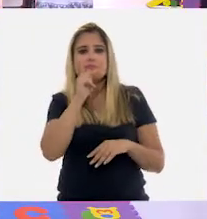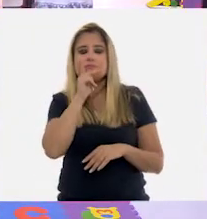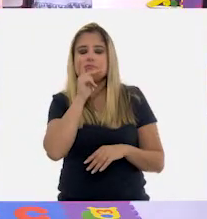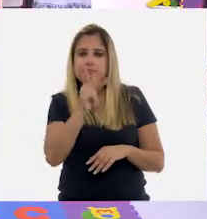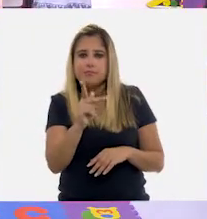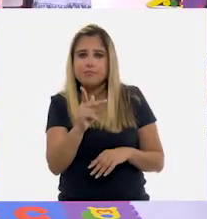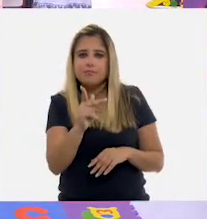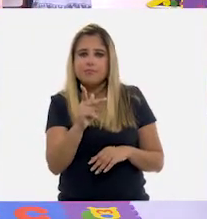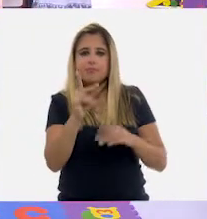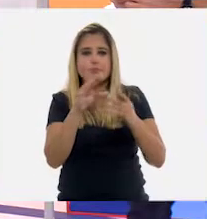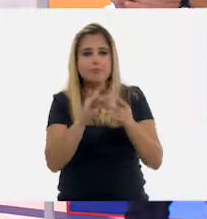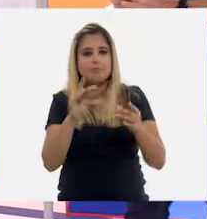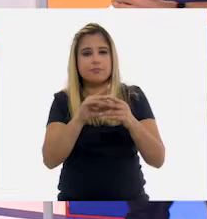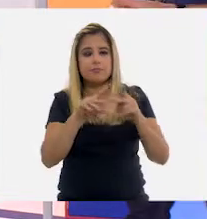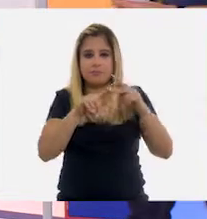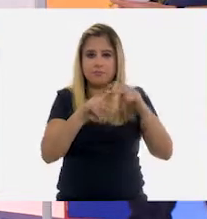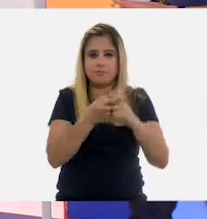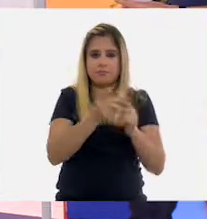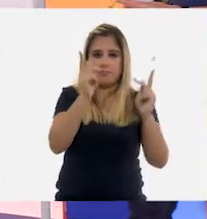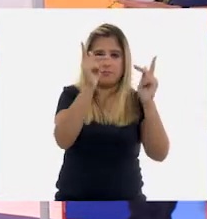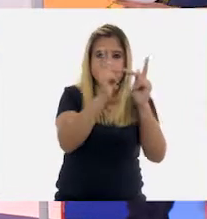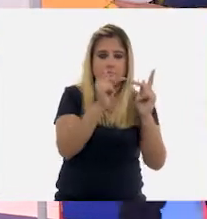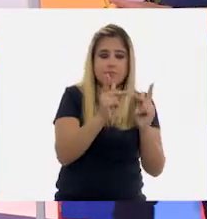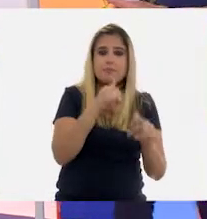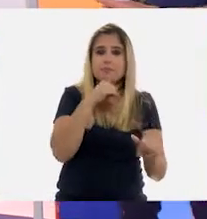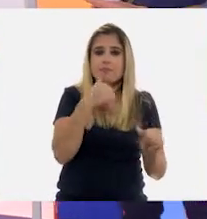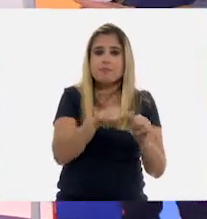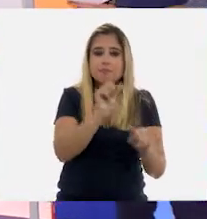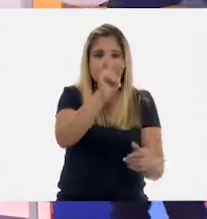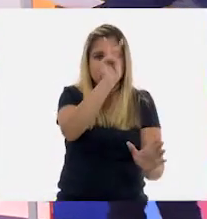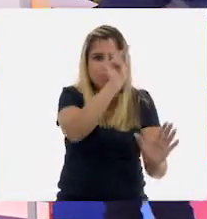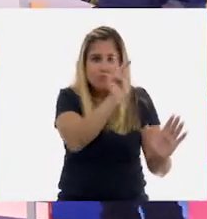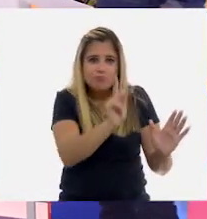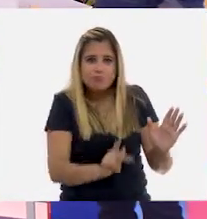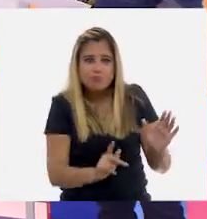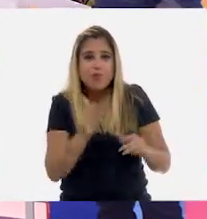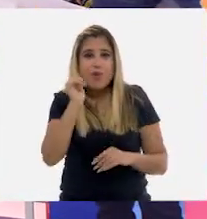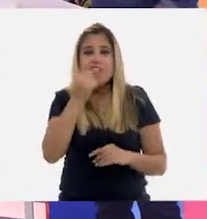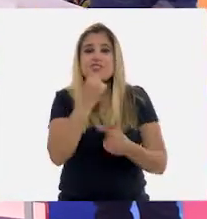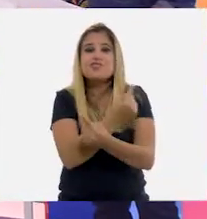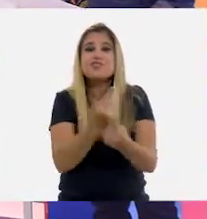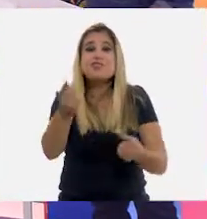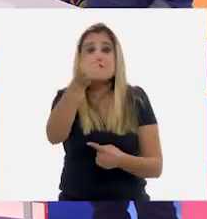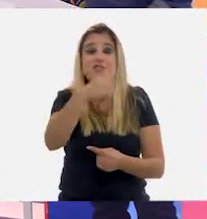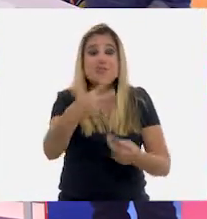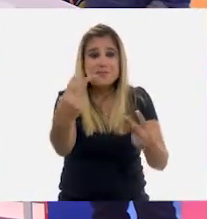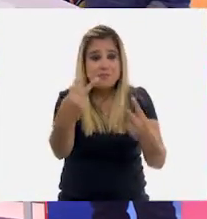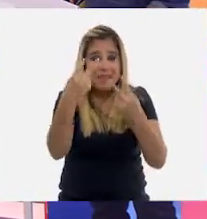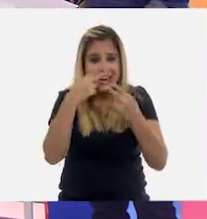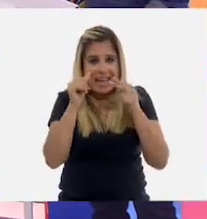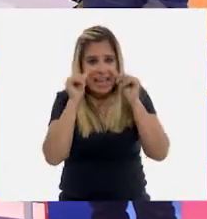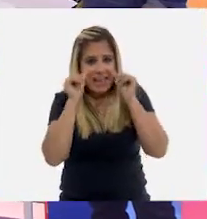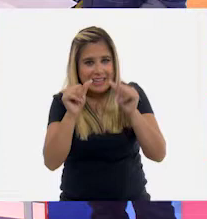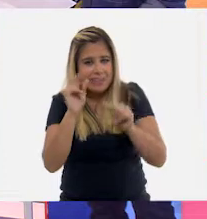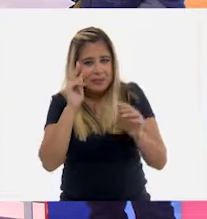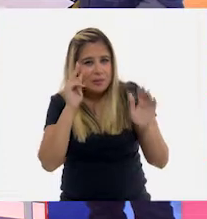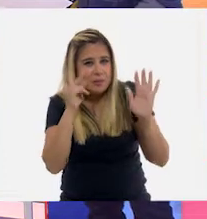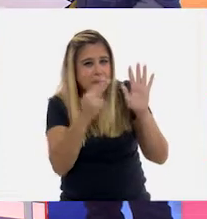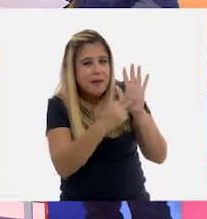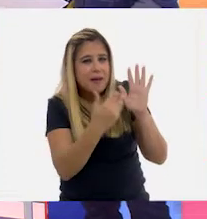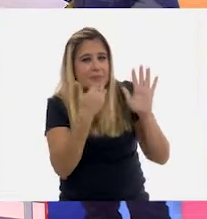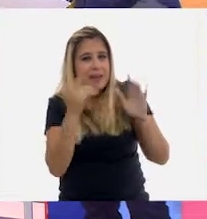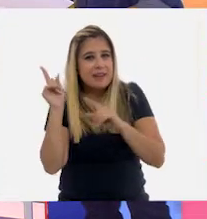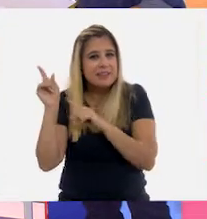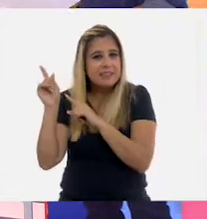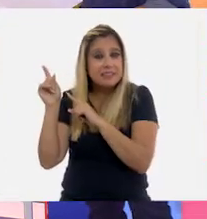palabras que inician con la misma sílaba. Yo espero que los niños sí nos estén observando. Ya les